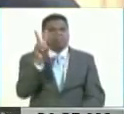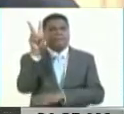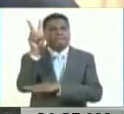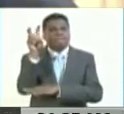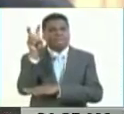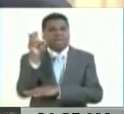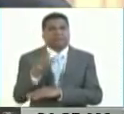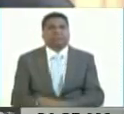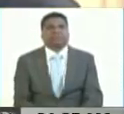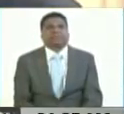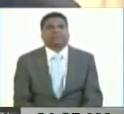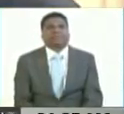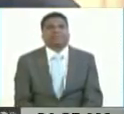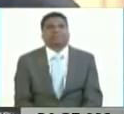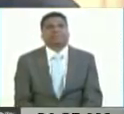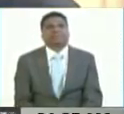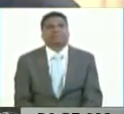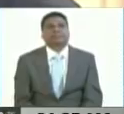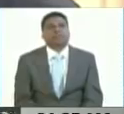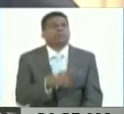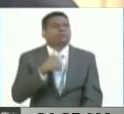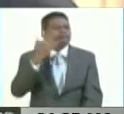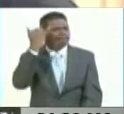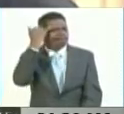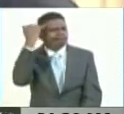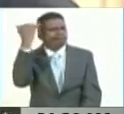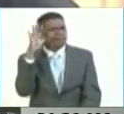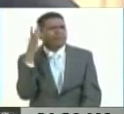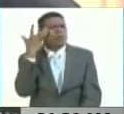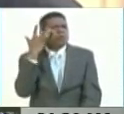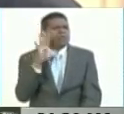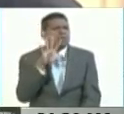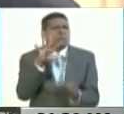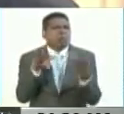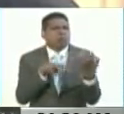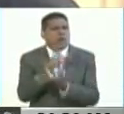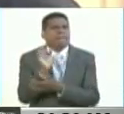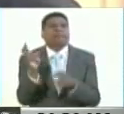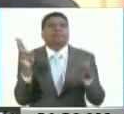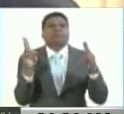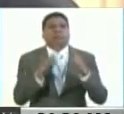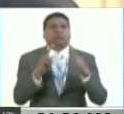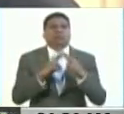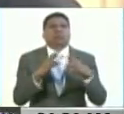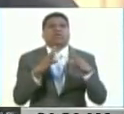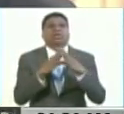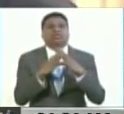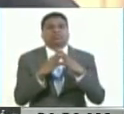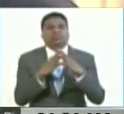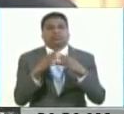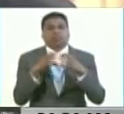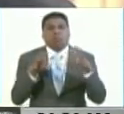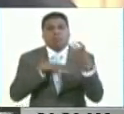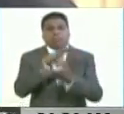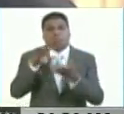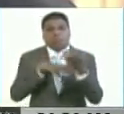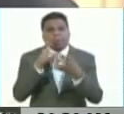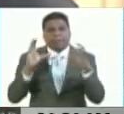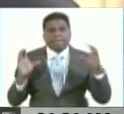seguramente, bueno, me imagino que por el mismo tema de la alarma se conoció realmente realmente ese ataque en particular. Pero yo estoy seguro